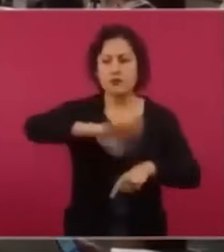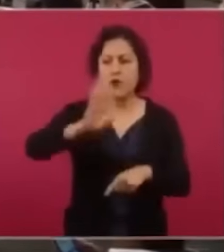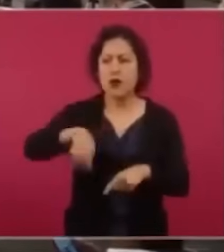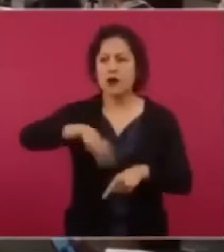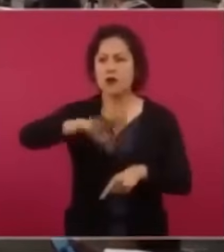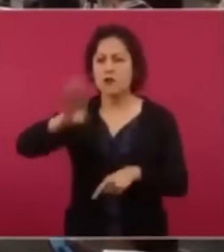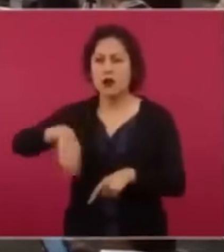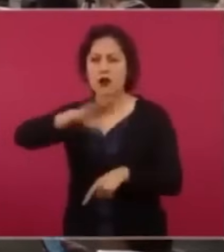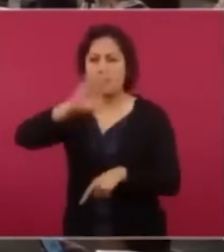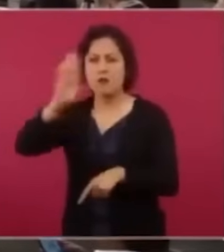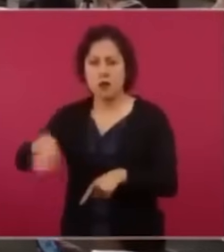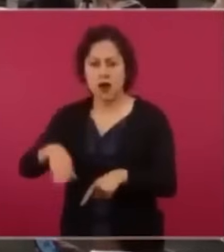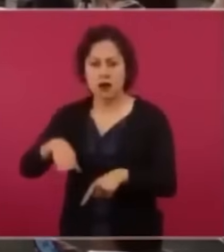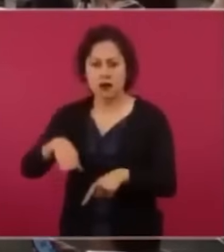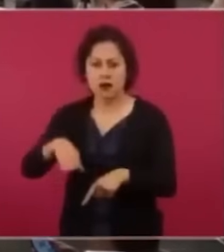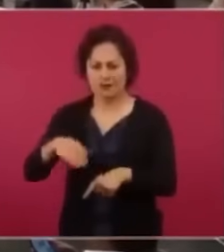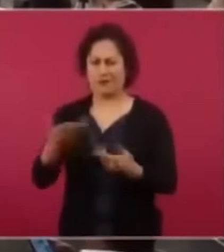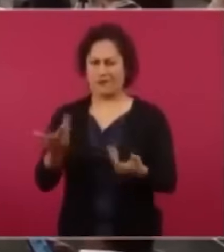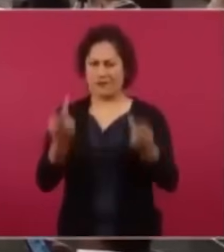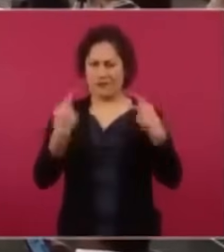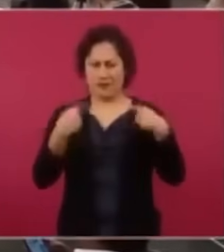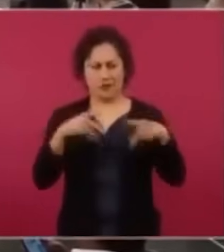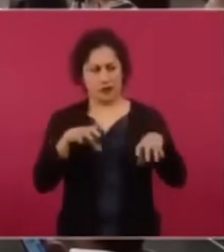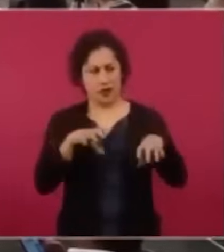heridos y detenidos.